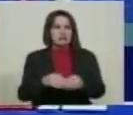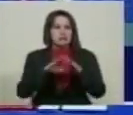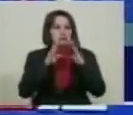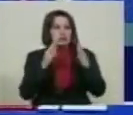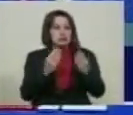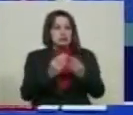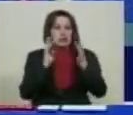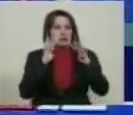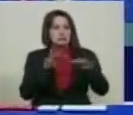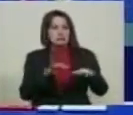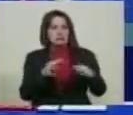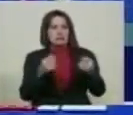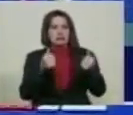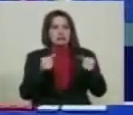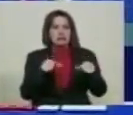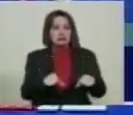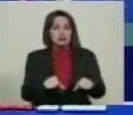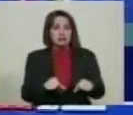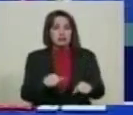Hoy podemos comprobar